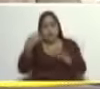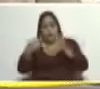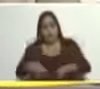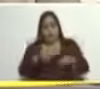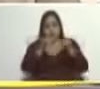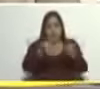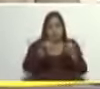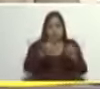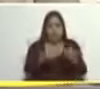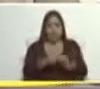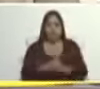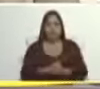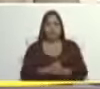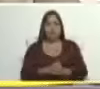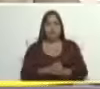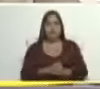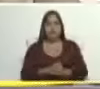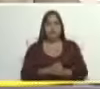mismo